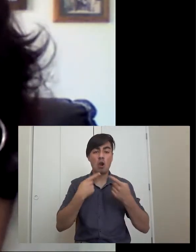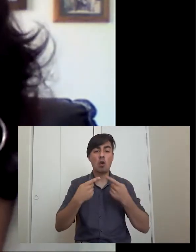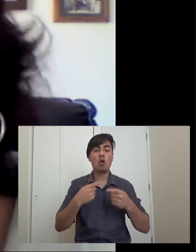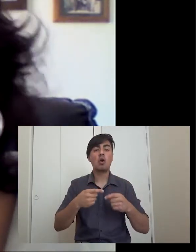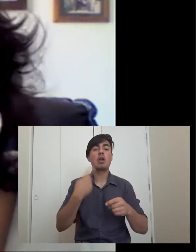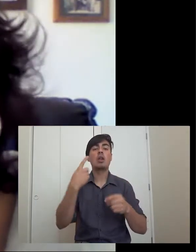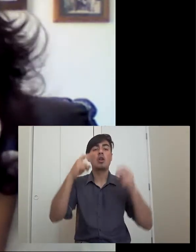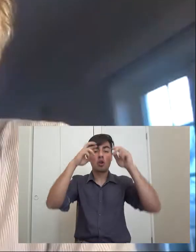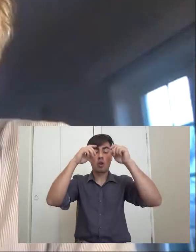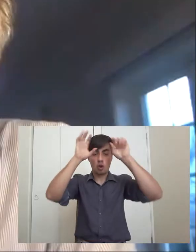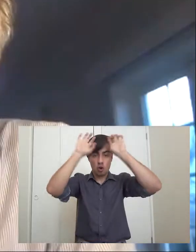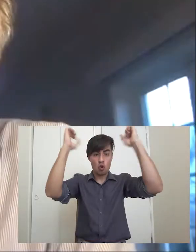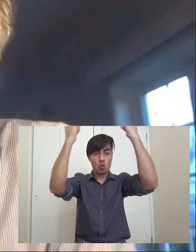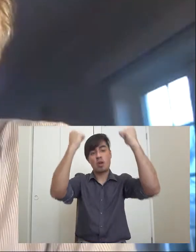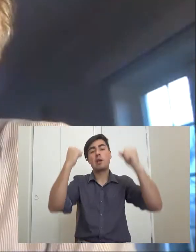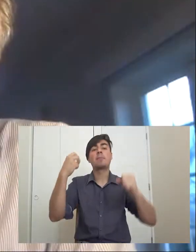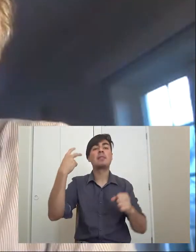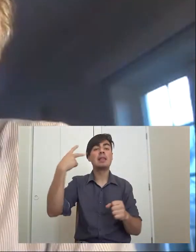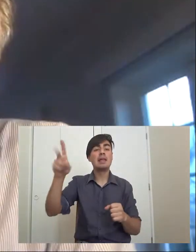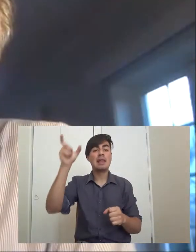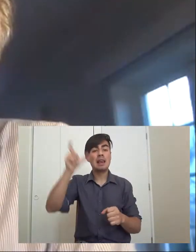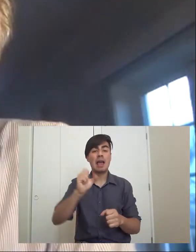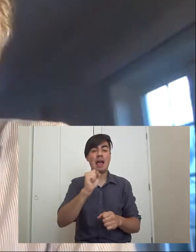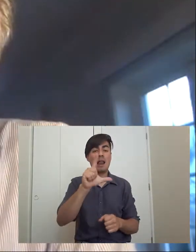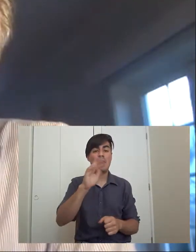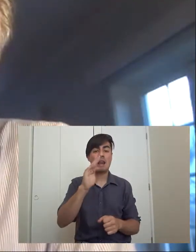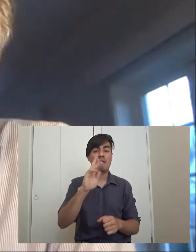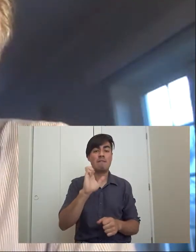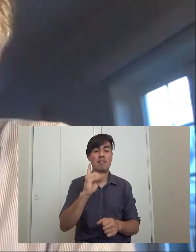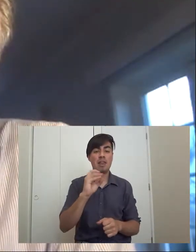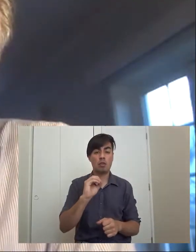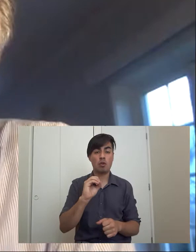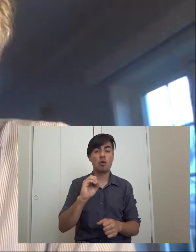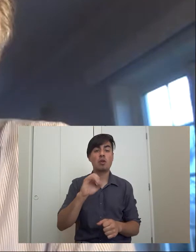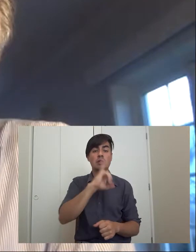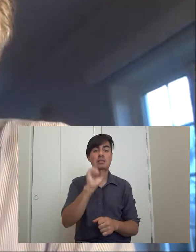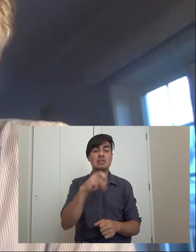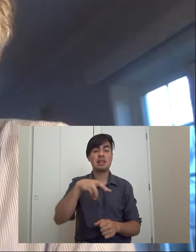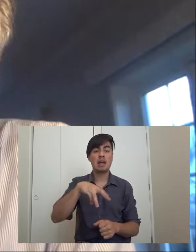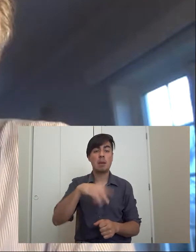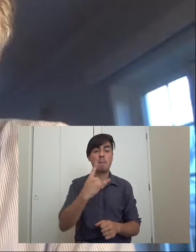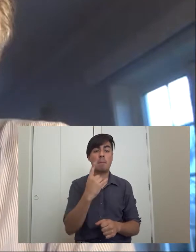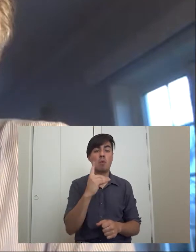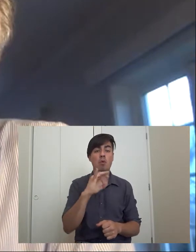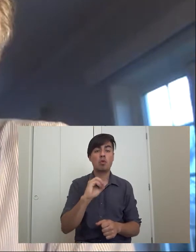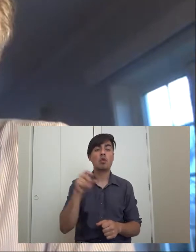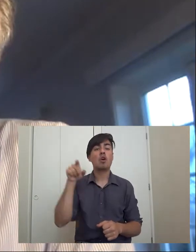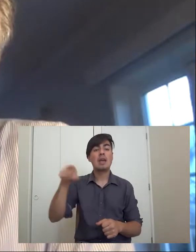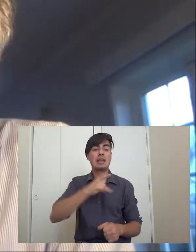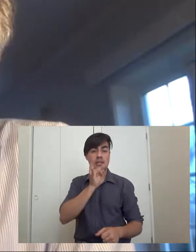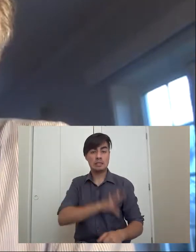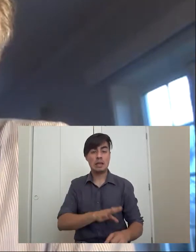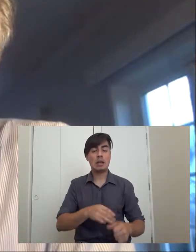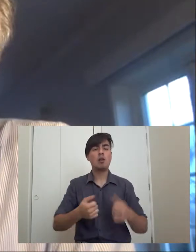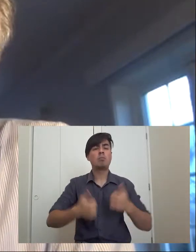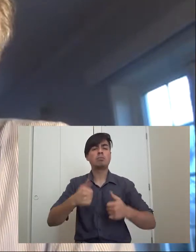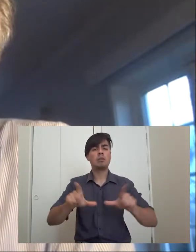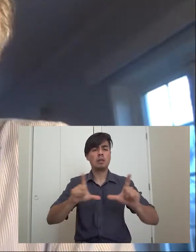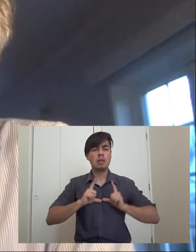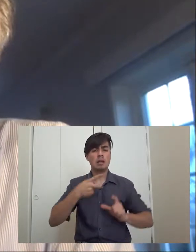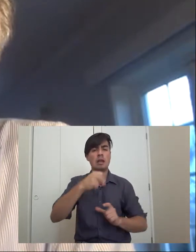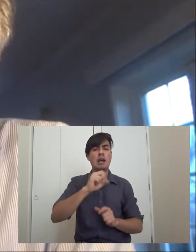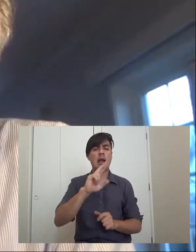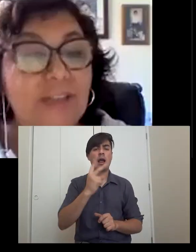que Alfredo es chileno, con una maestría en Administración Pública de la Escuela de Gobierno de Harvard Kennedy. También ha sido director del